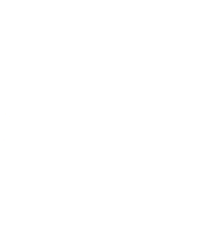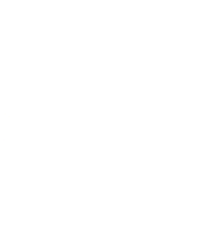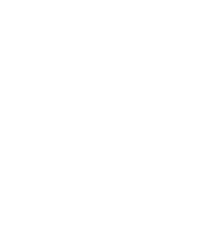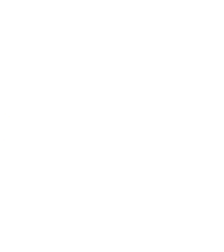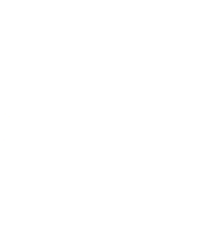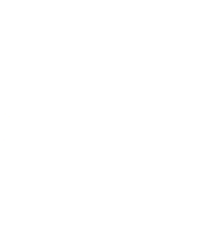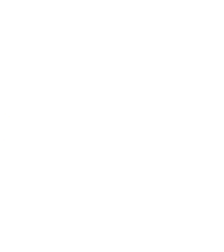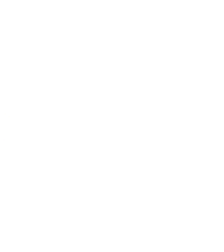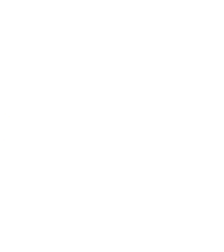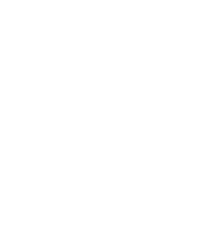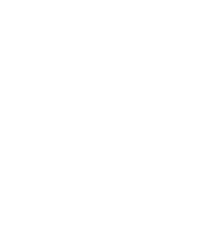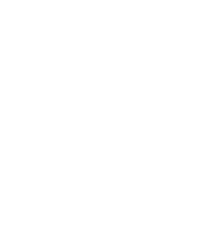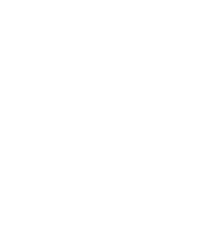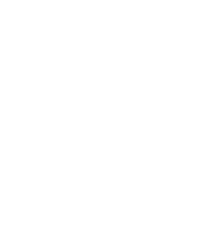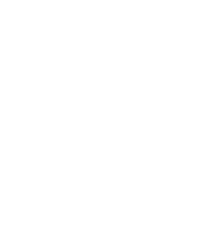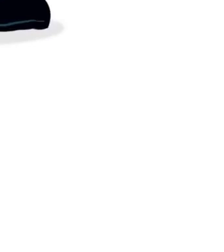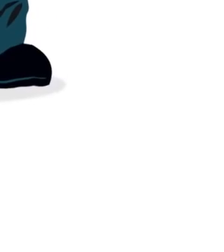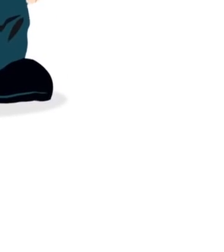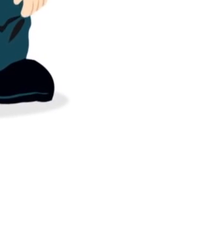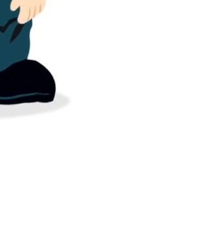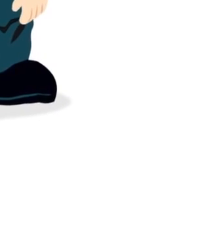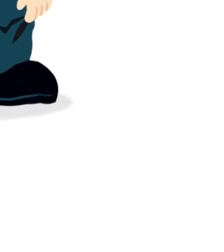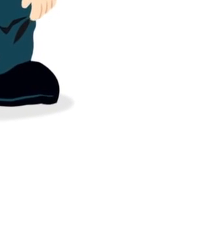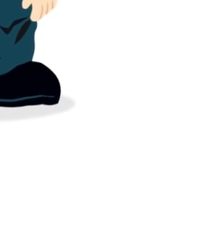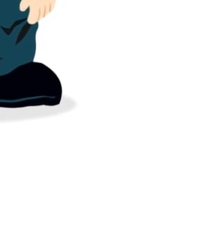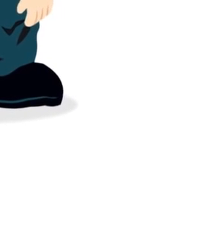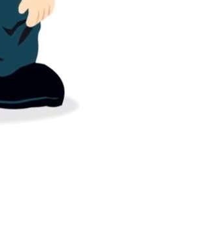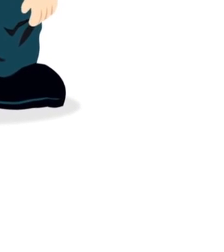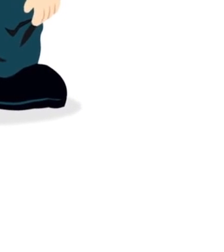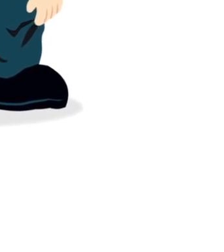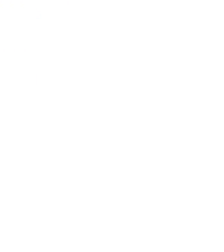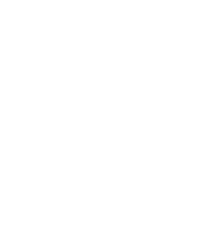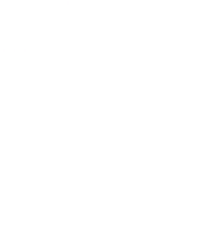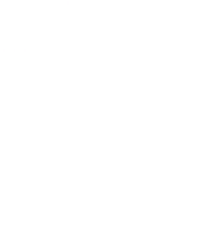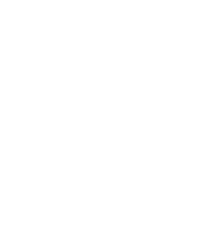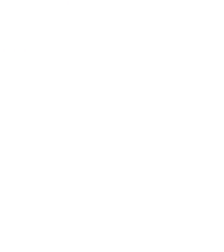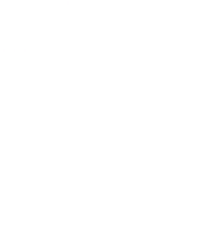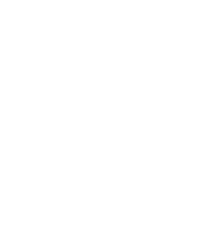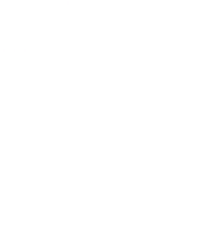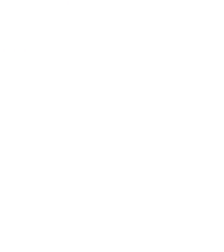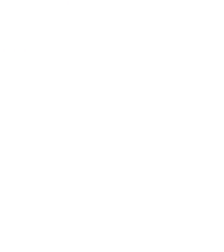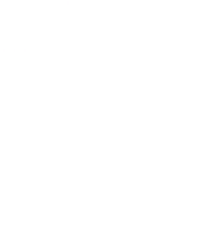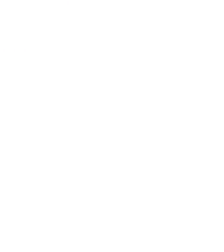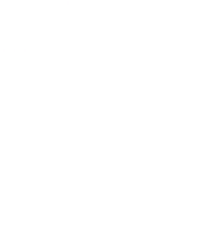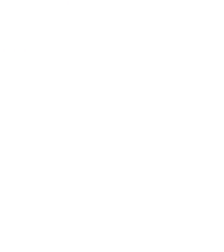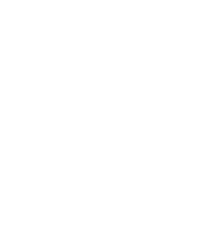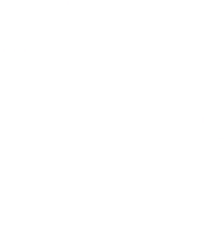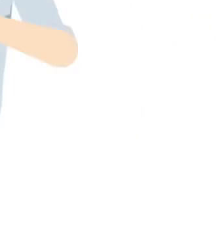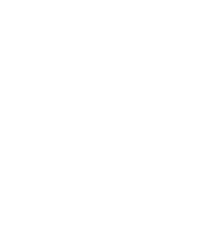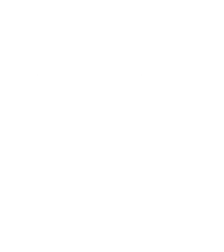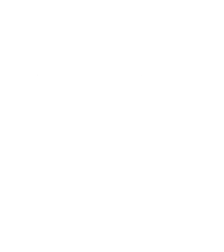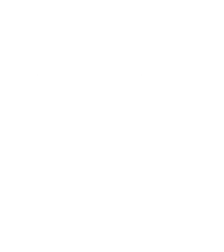su cuello. Es un infarto al corazón. Es un infarto al corazón. Si sientes un beso en el pecho.